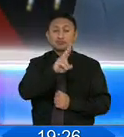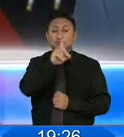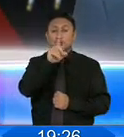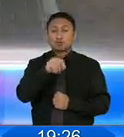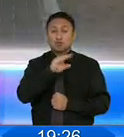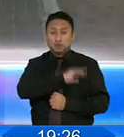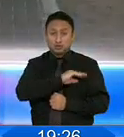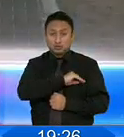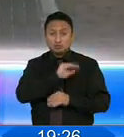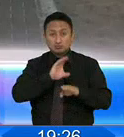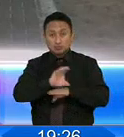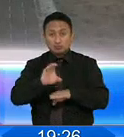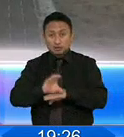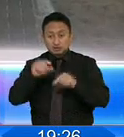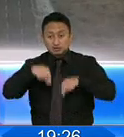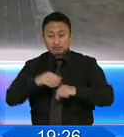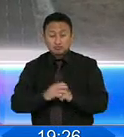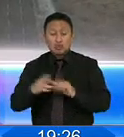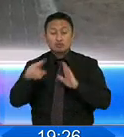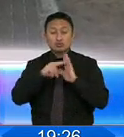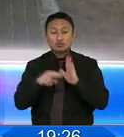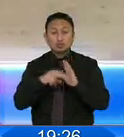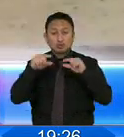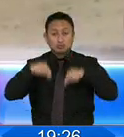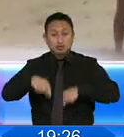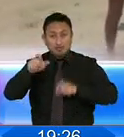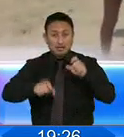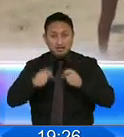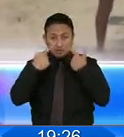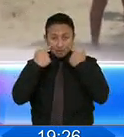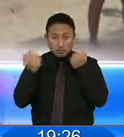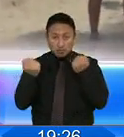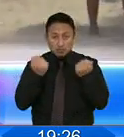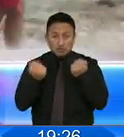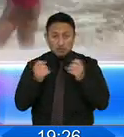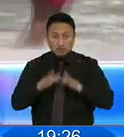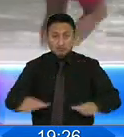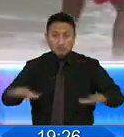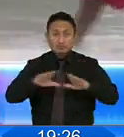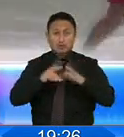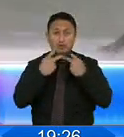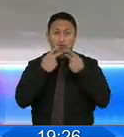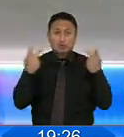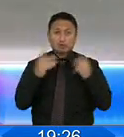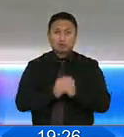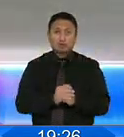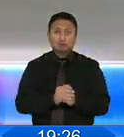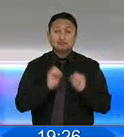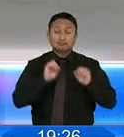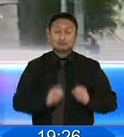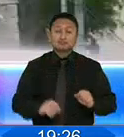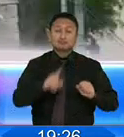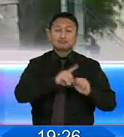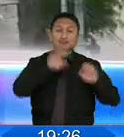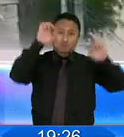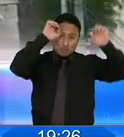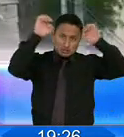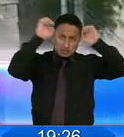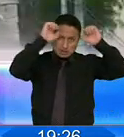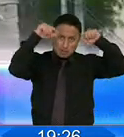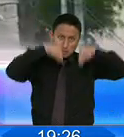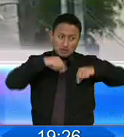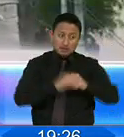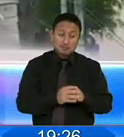país a que establezcan normas para controlar aforos en diferentes espacios públicos, además establecer estrategias que permitan minimizar